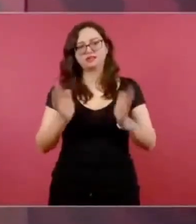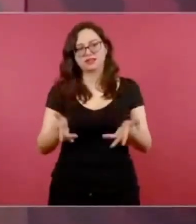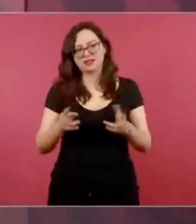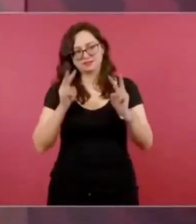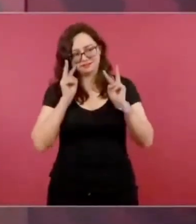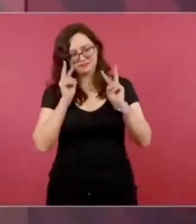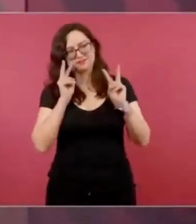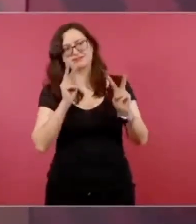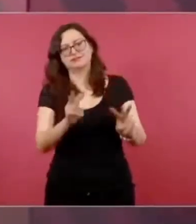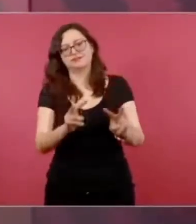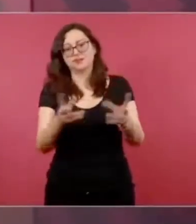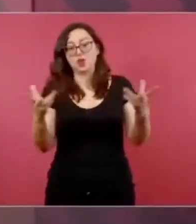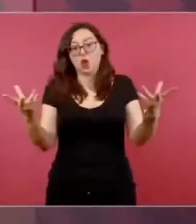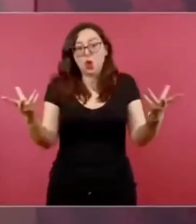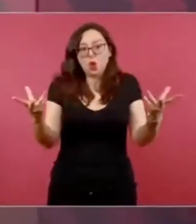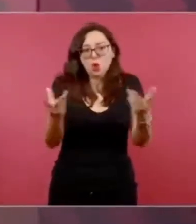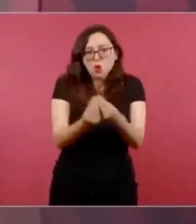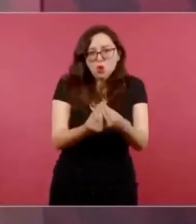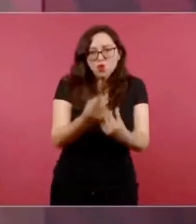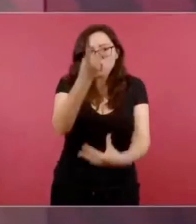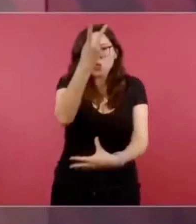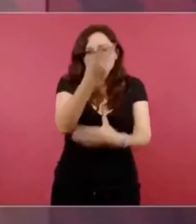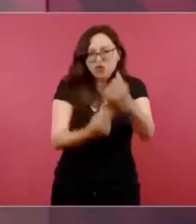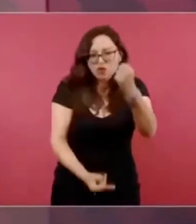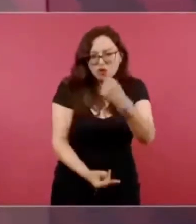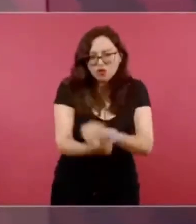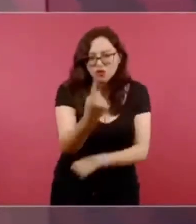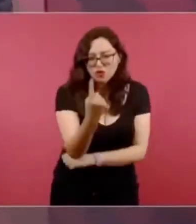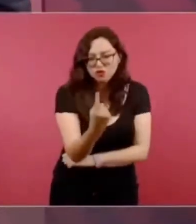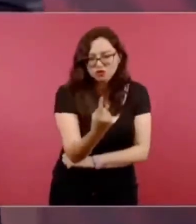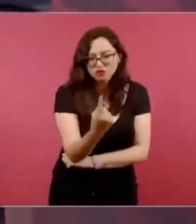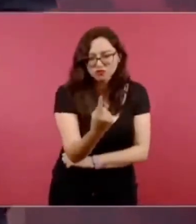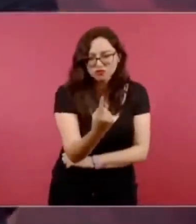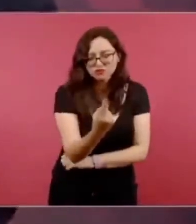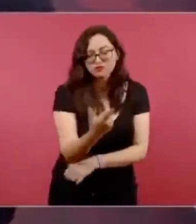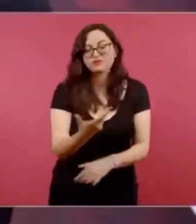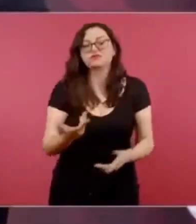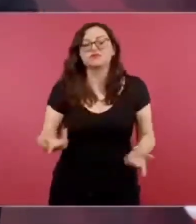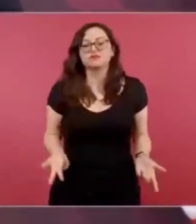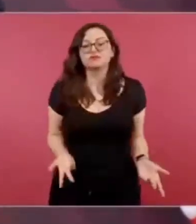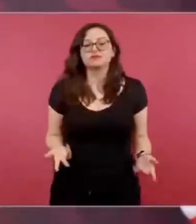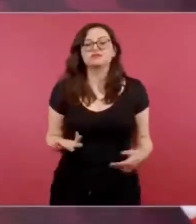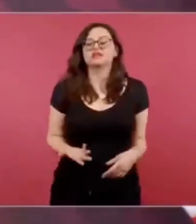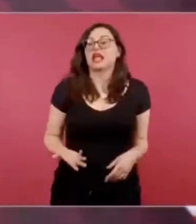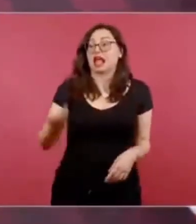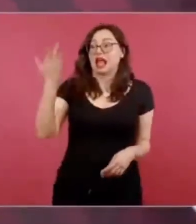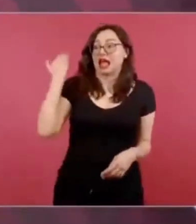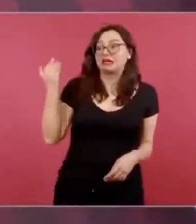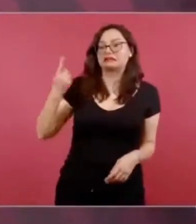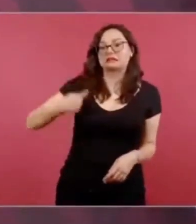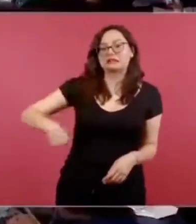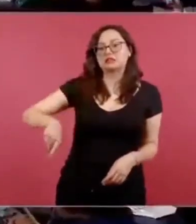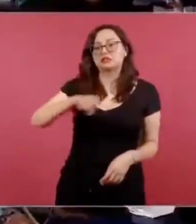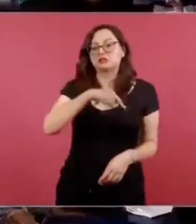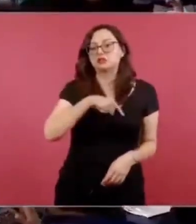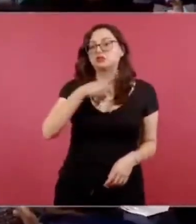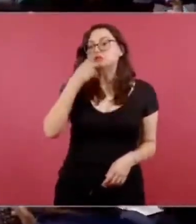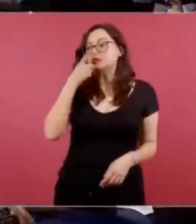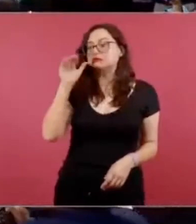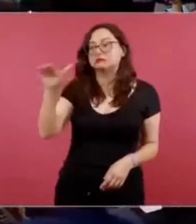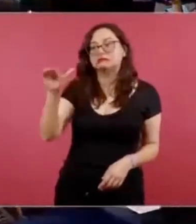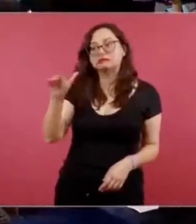engañando a mucha gente que eran distintos. Todavía nosotros decíamos, son iguales, ya no puedo repetirlo.